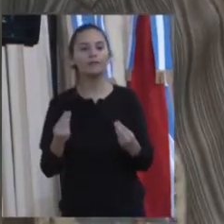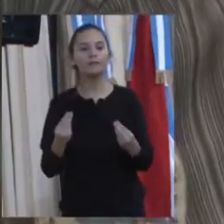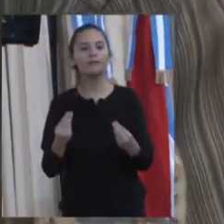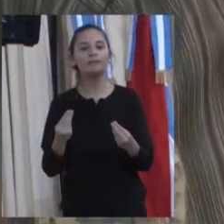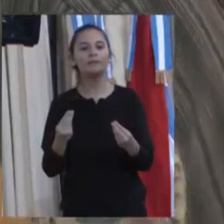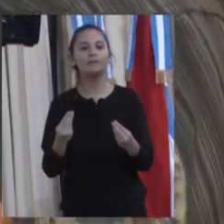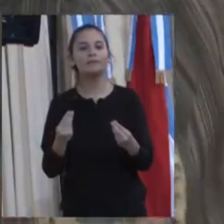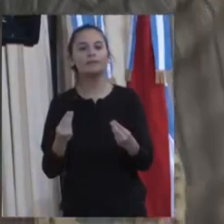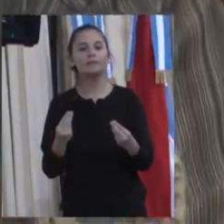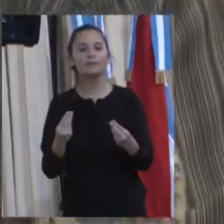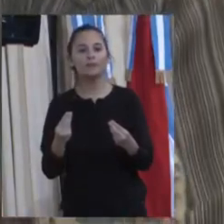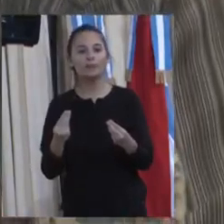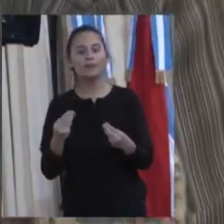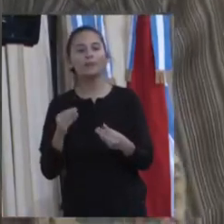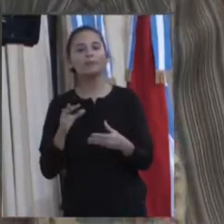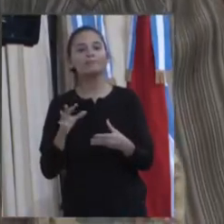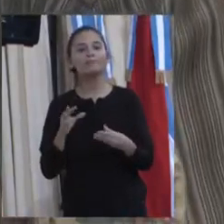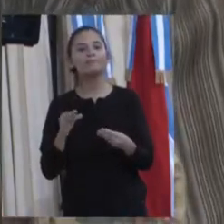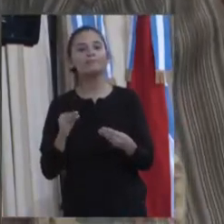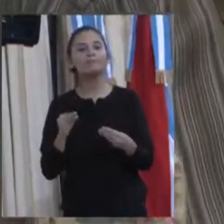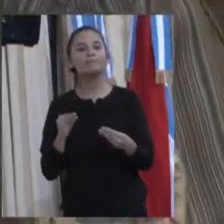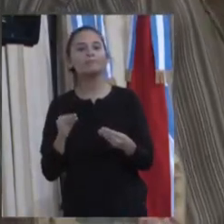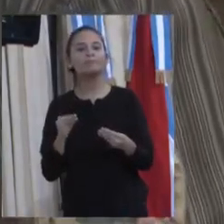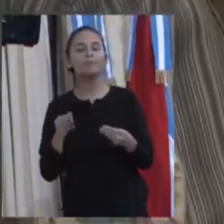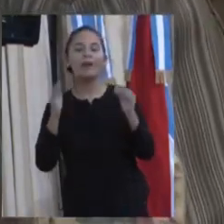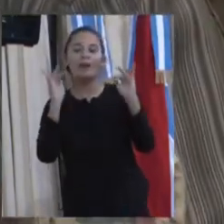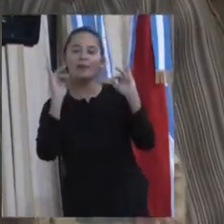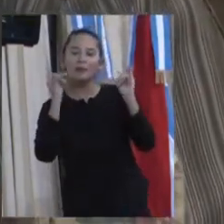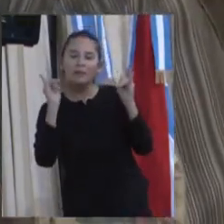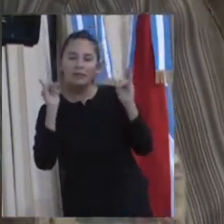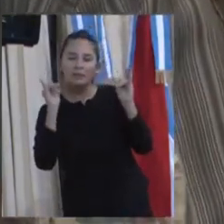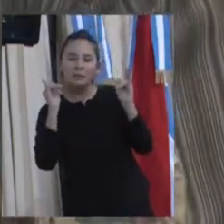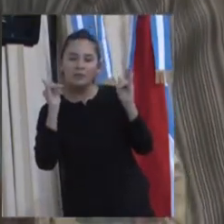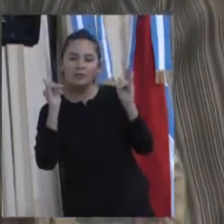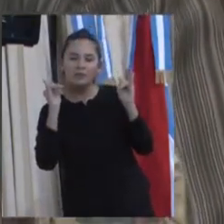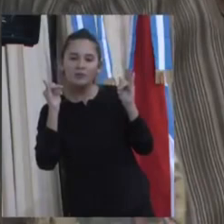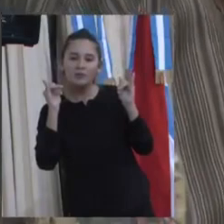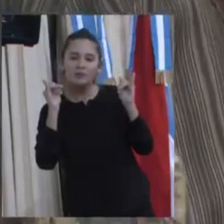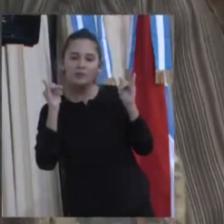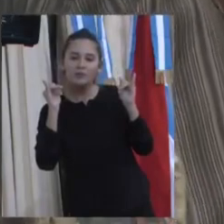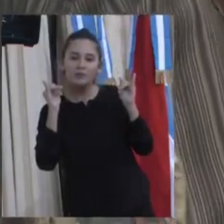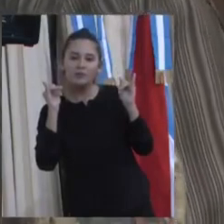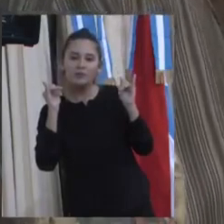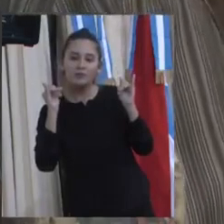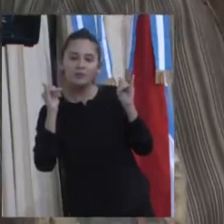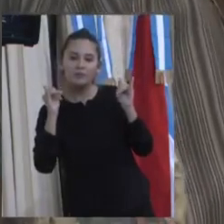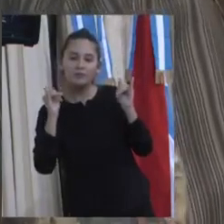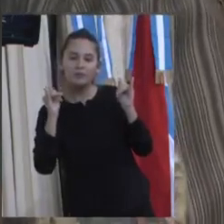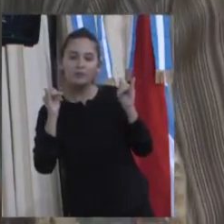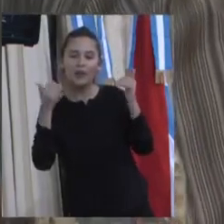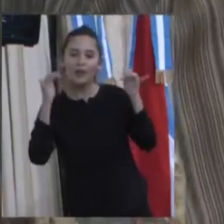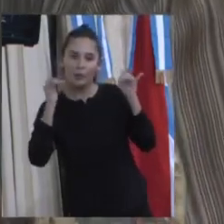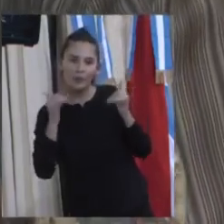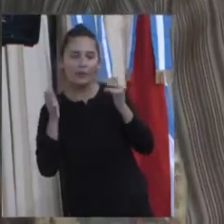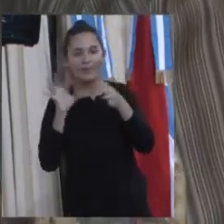idea, digamos, que también fue señalado, a el juvenilismo, o sea, digamos, esta centralidad de la juventud y